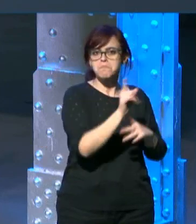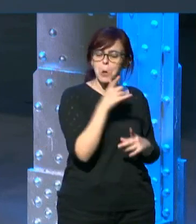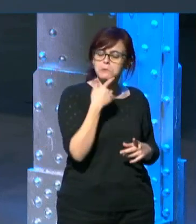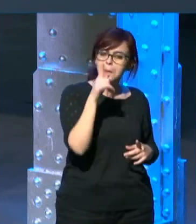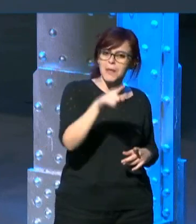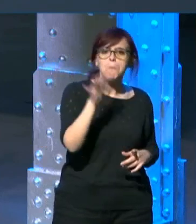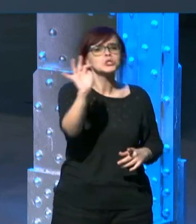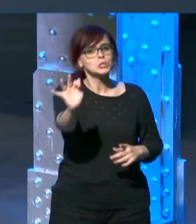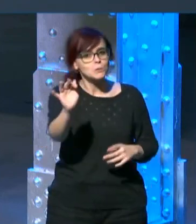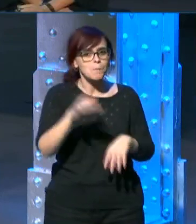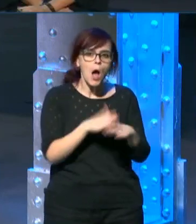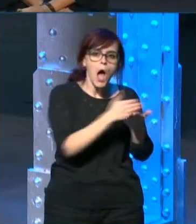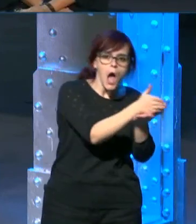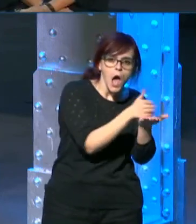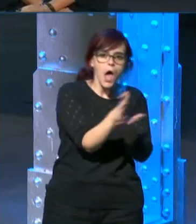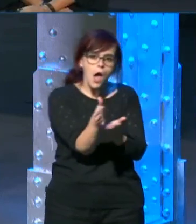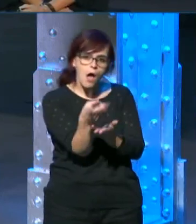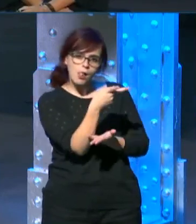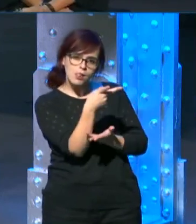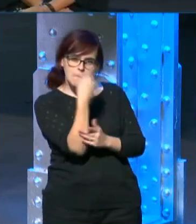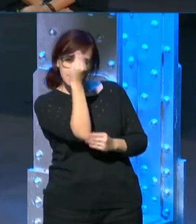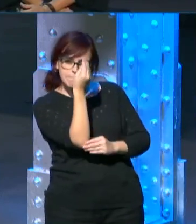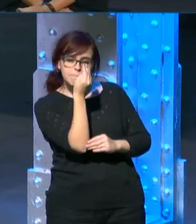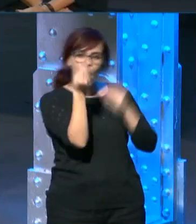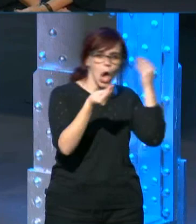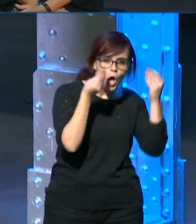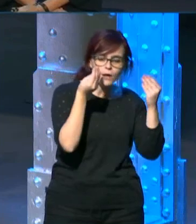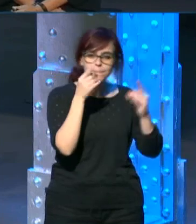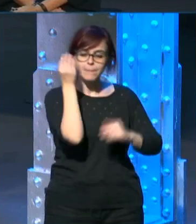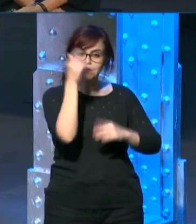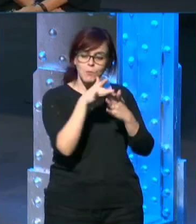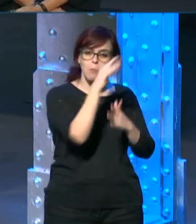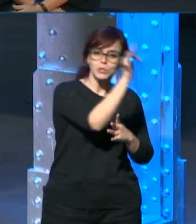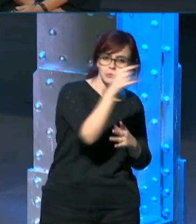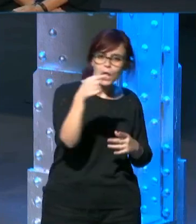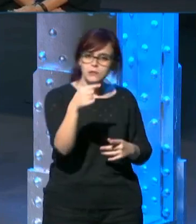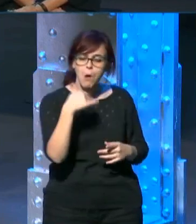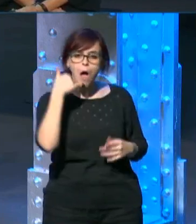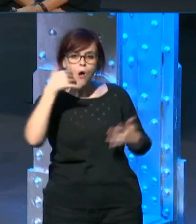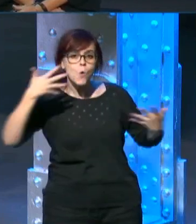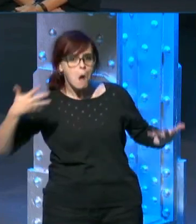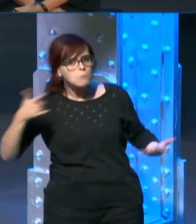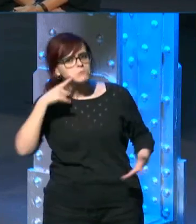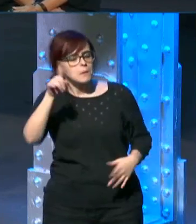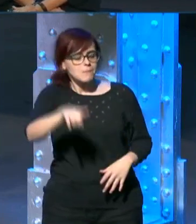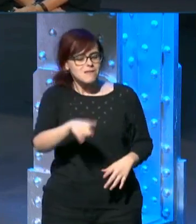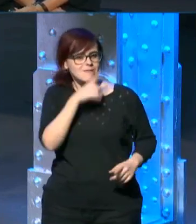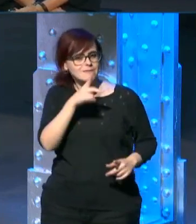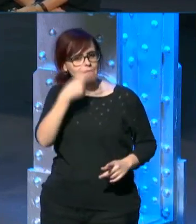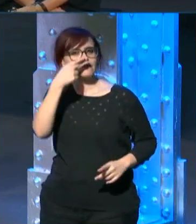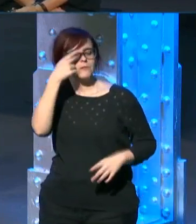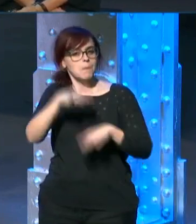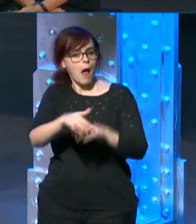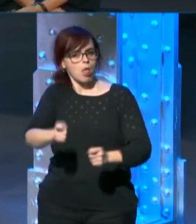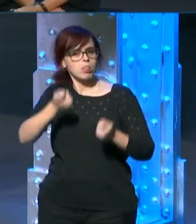en todos estos principios, hace que de alguna manera al final se vean un poco los pros y los contras de cada uno de los aspectos y de cada una de las visiones, con lo cual nos